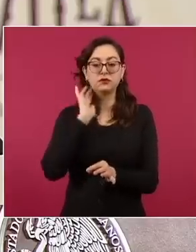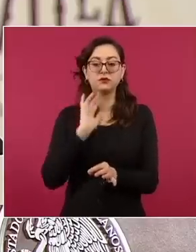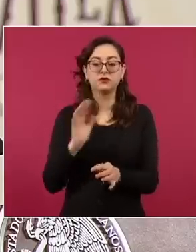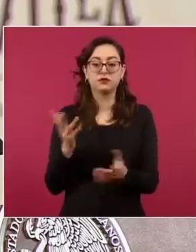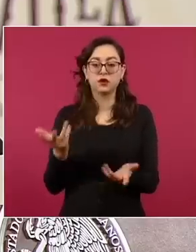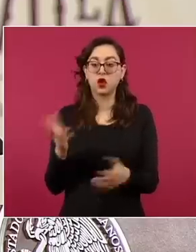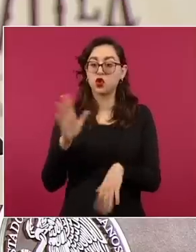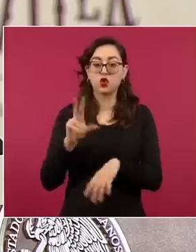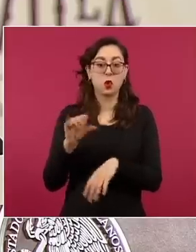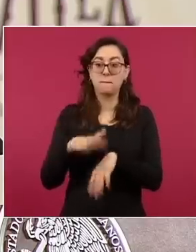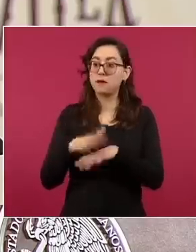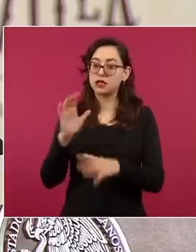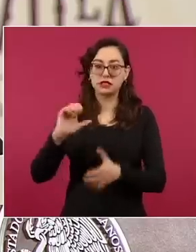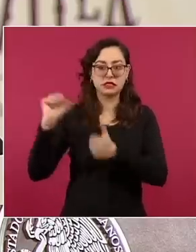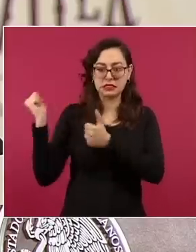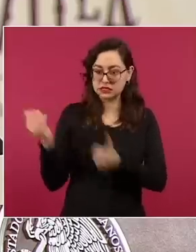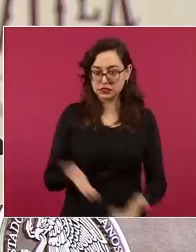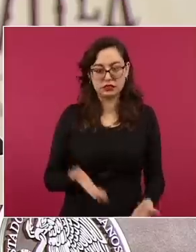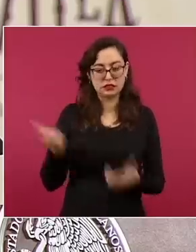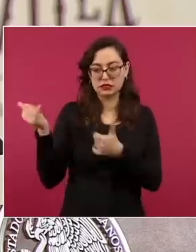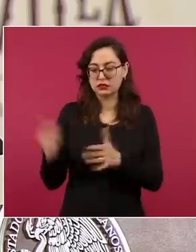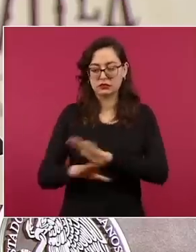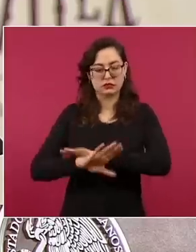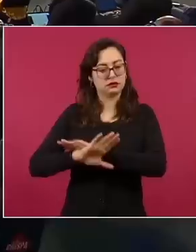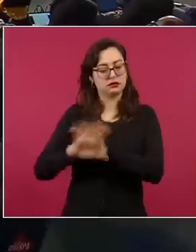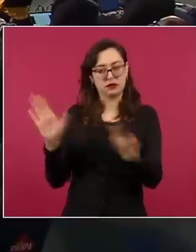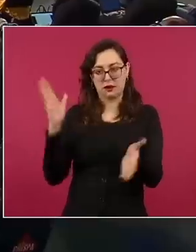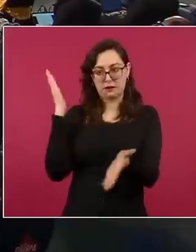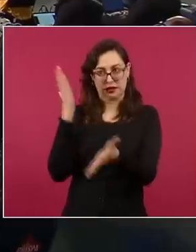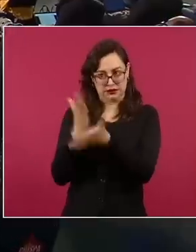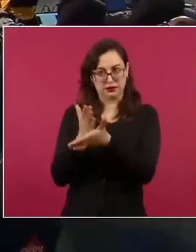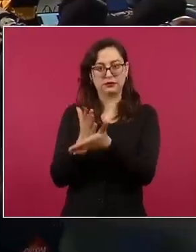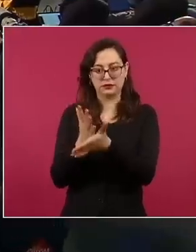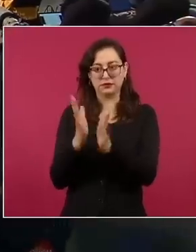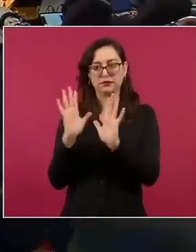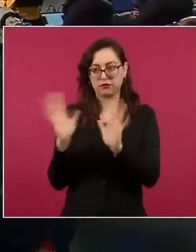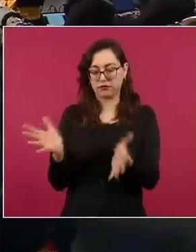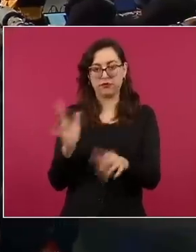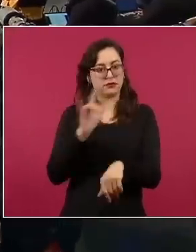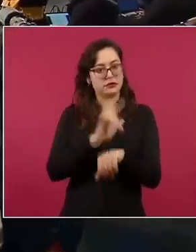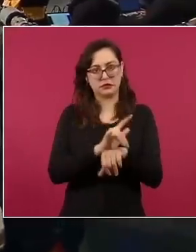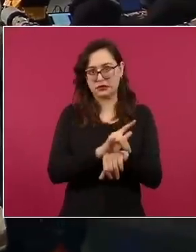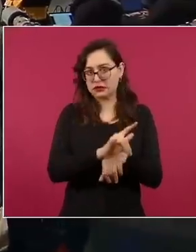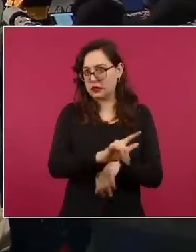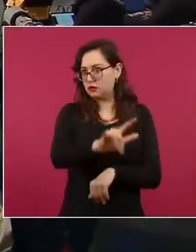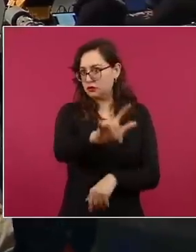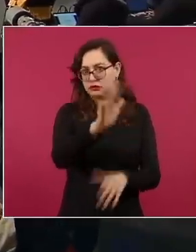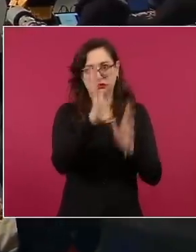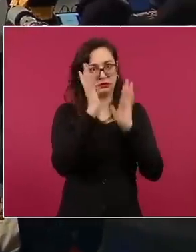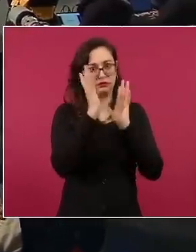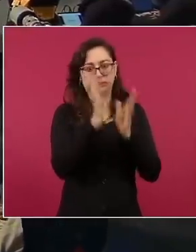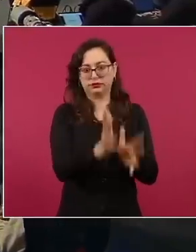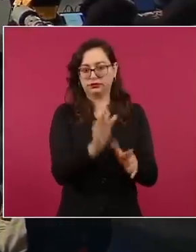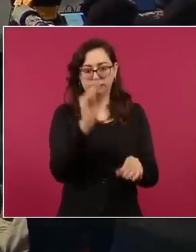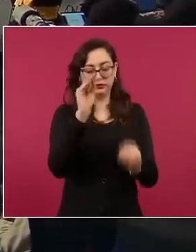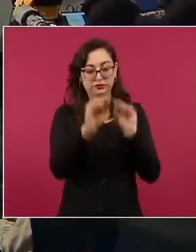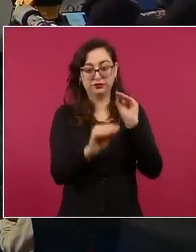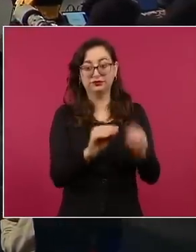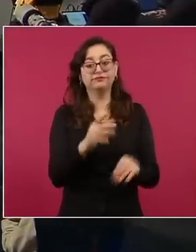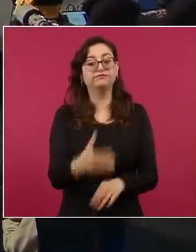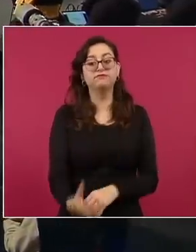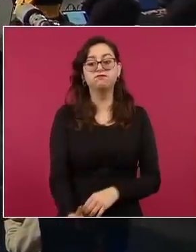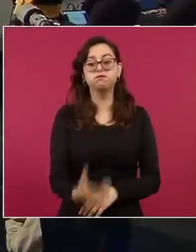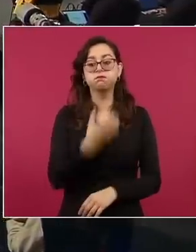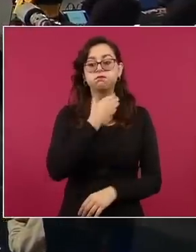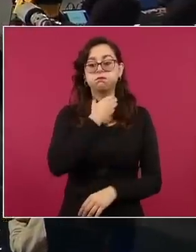ya nos concentren en este material. Ya el avión, inclusive, estamos supeditados al